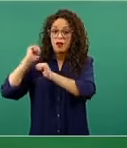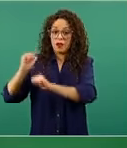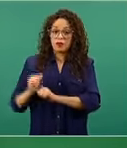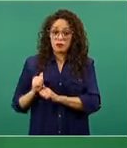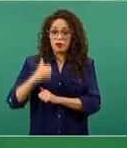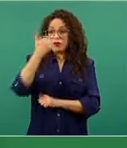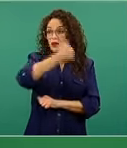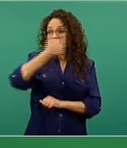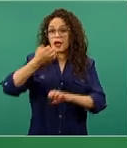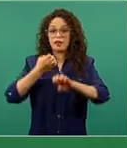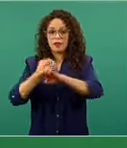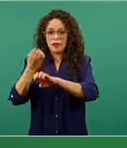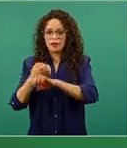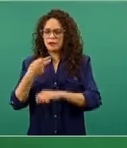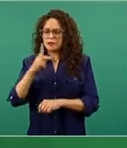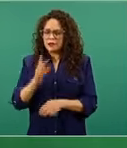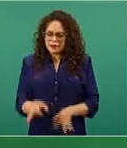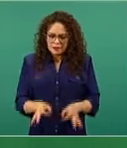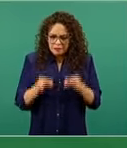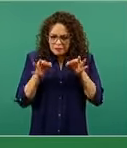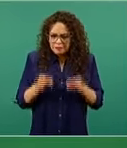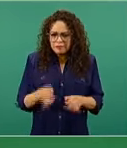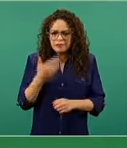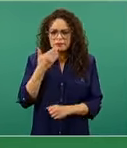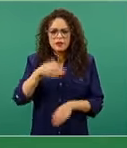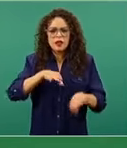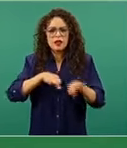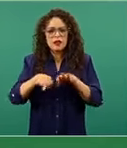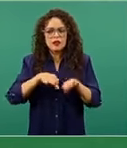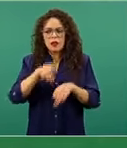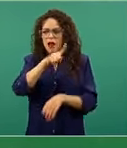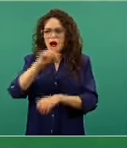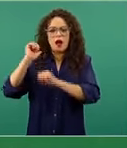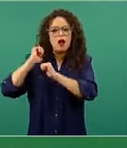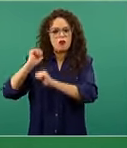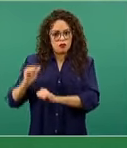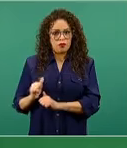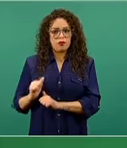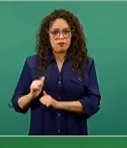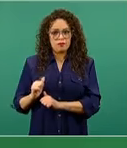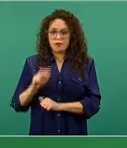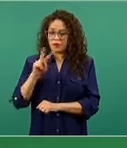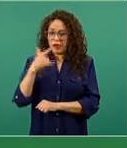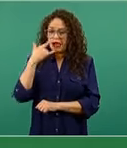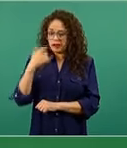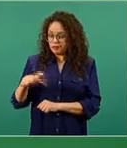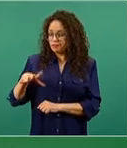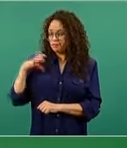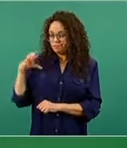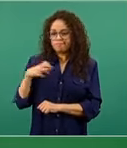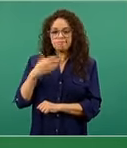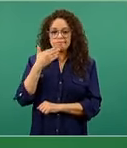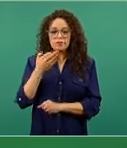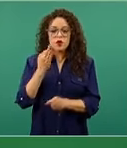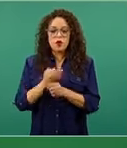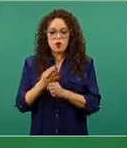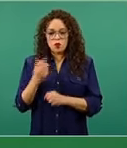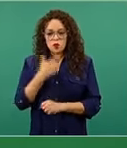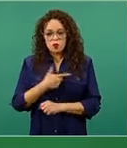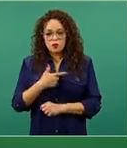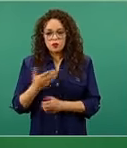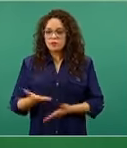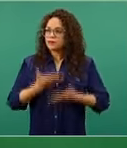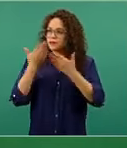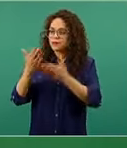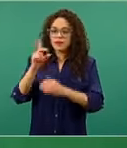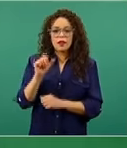sobre todo del excelente trabajo que hacen estas autoridades sanitarias. Hoy, con mucho gusto, vamos a recibir a nuestro colega